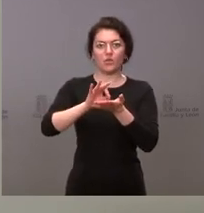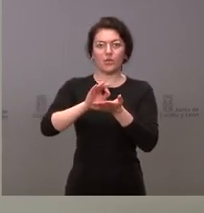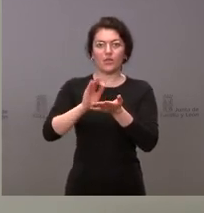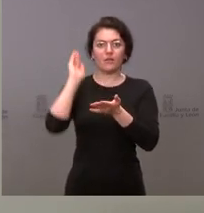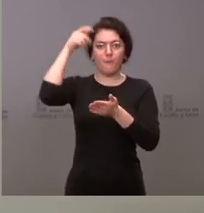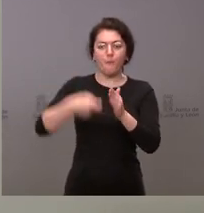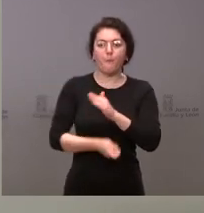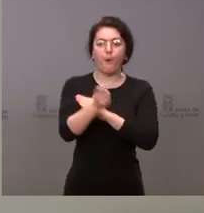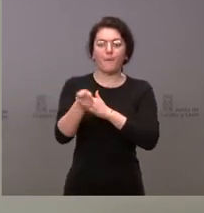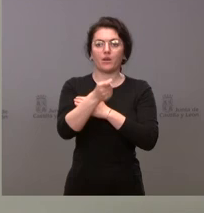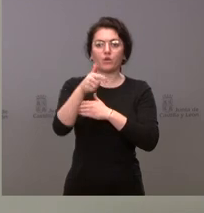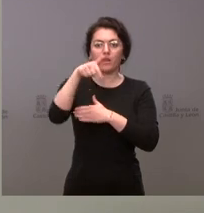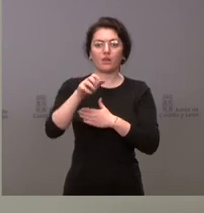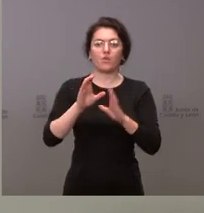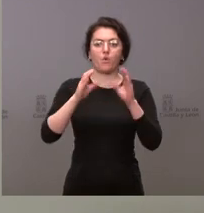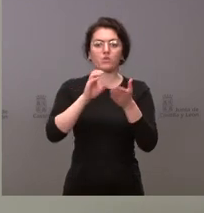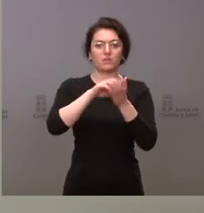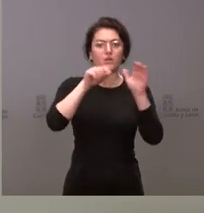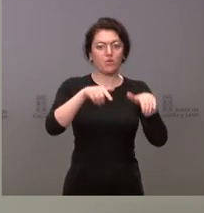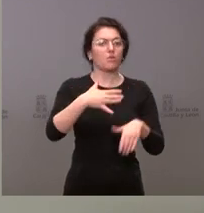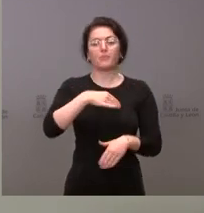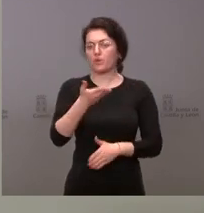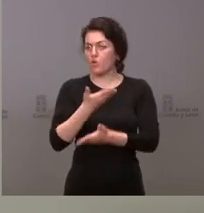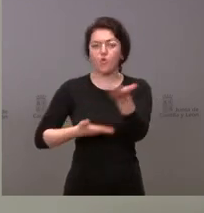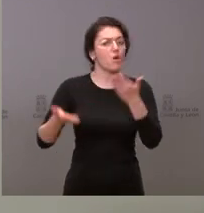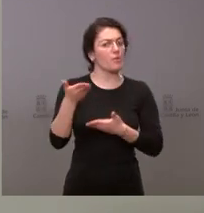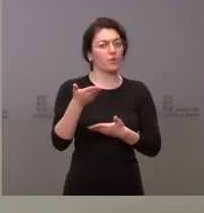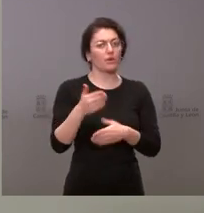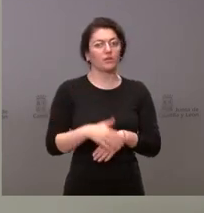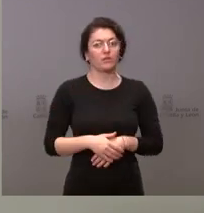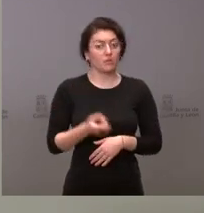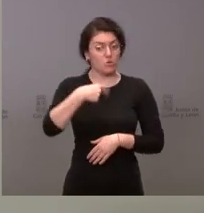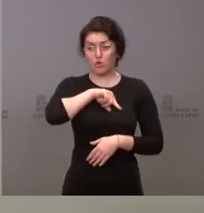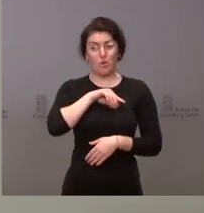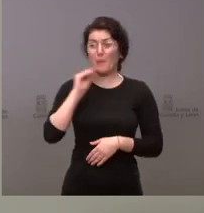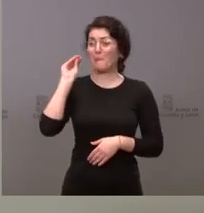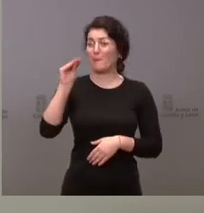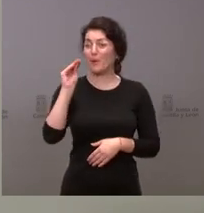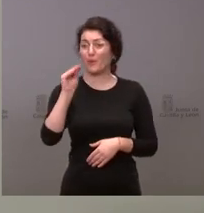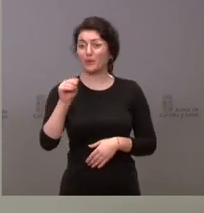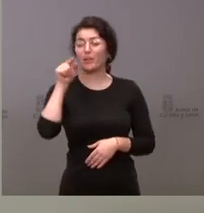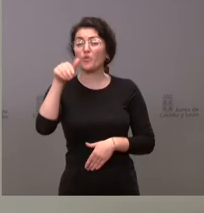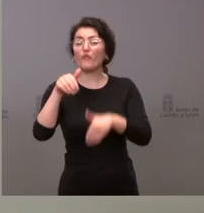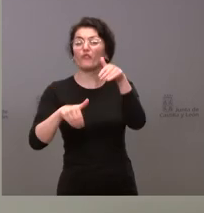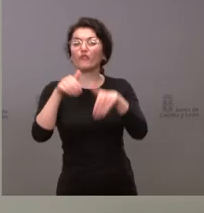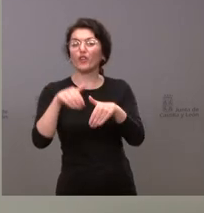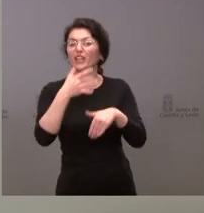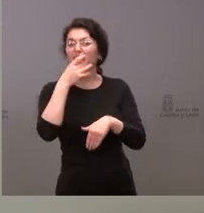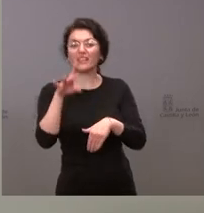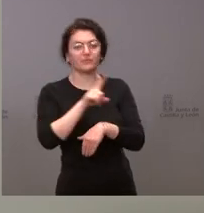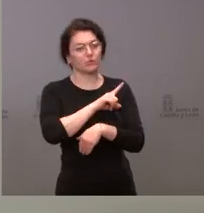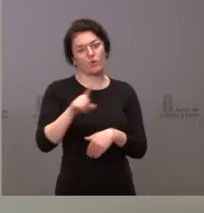castilla y léon van a colaborar en esa extinción de incendios y nosotros no vamos a preguntar nunca a qué gota cada una de esas personas